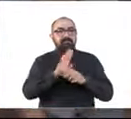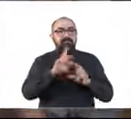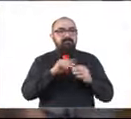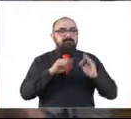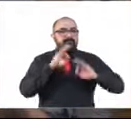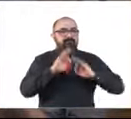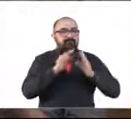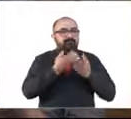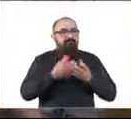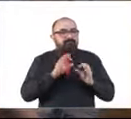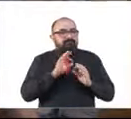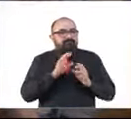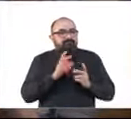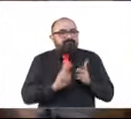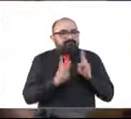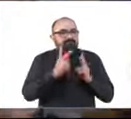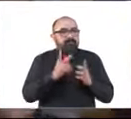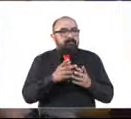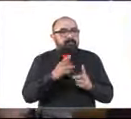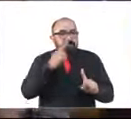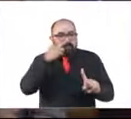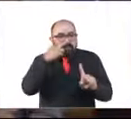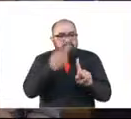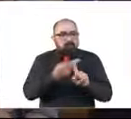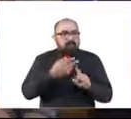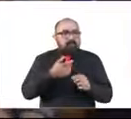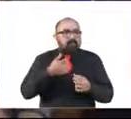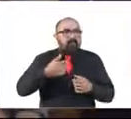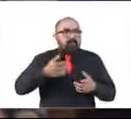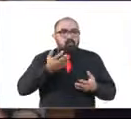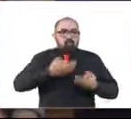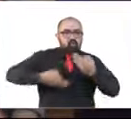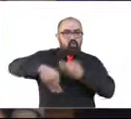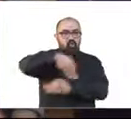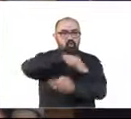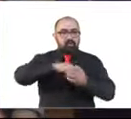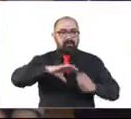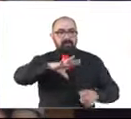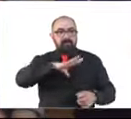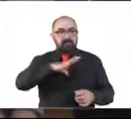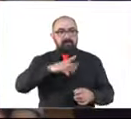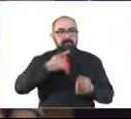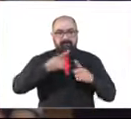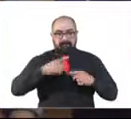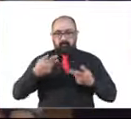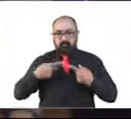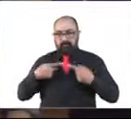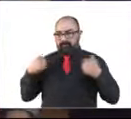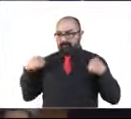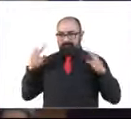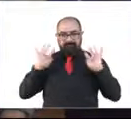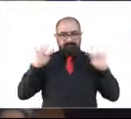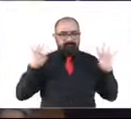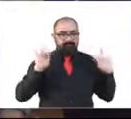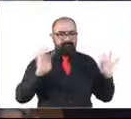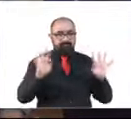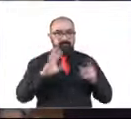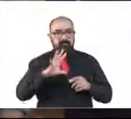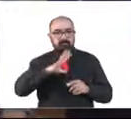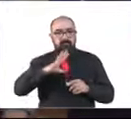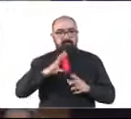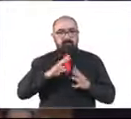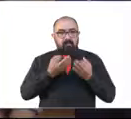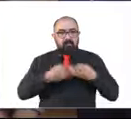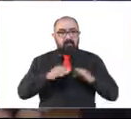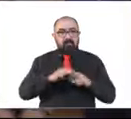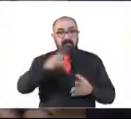La responsabilidad que tenemos todos. No sé, los aquí presentes estamos de todas las edades, pero pues siempre se dice que la tierra